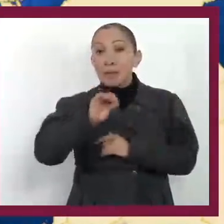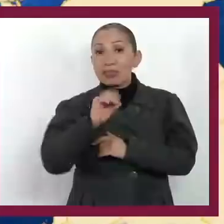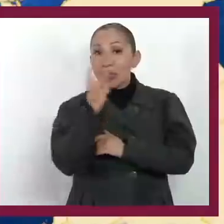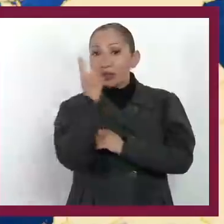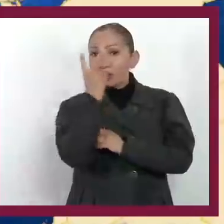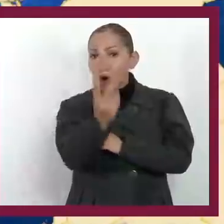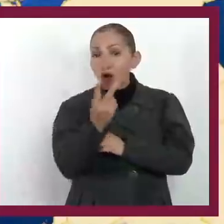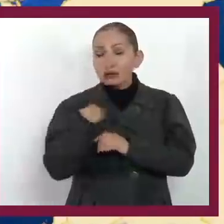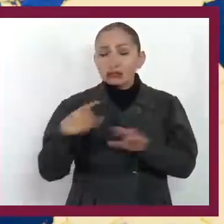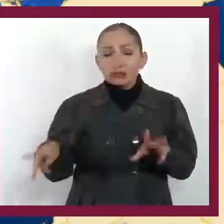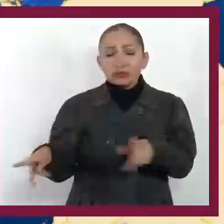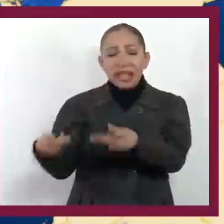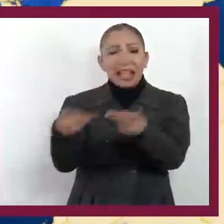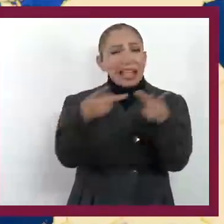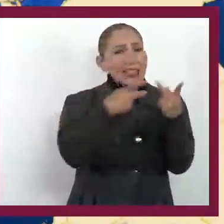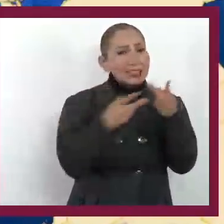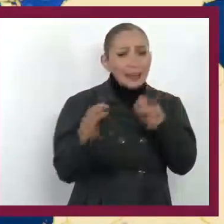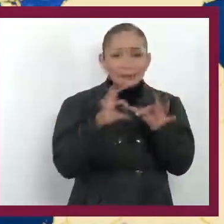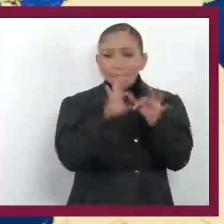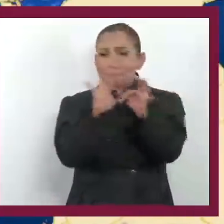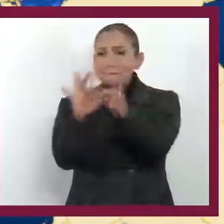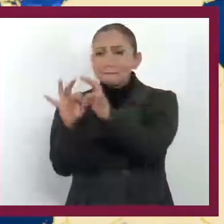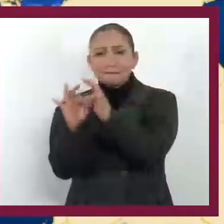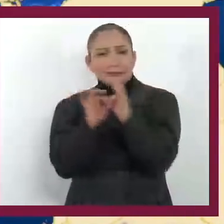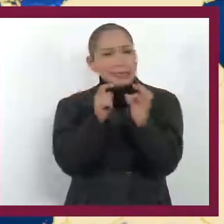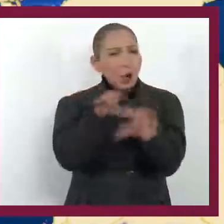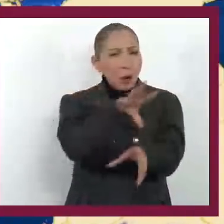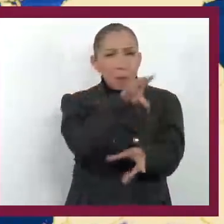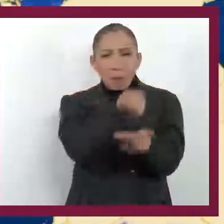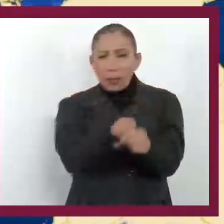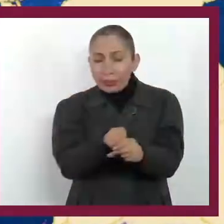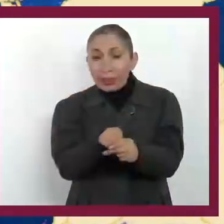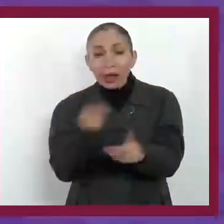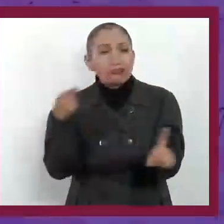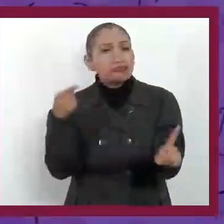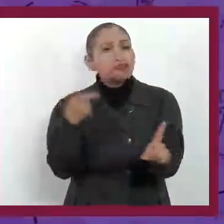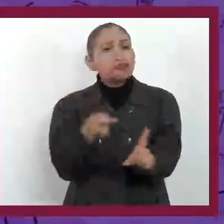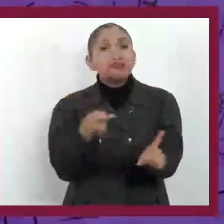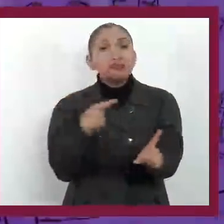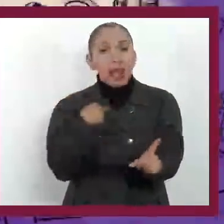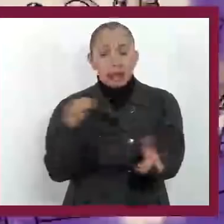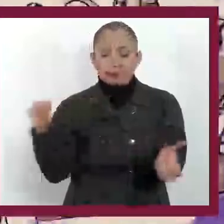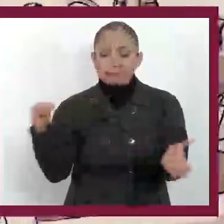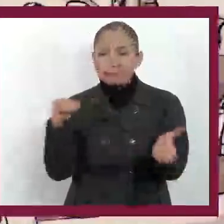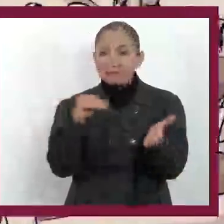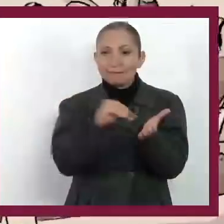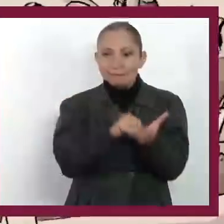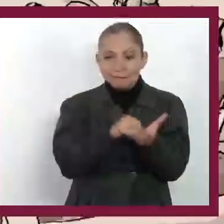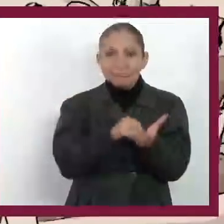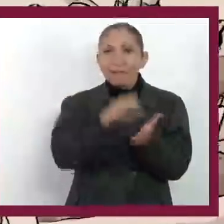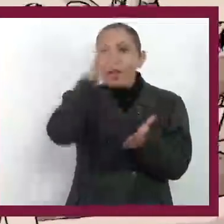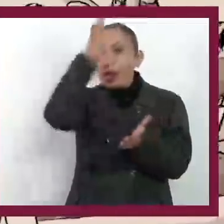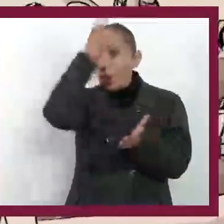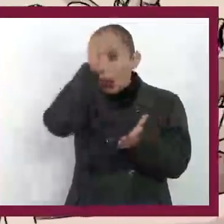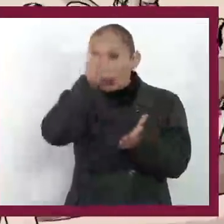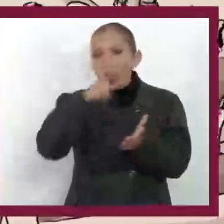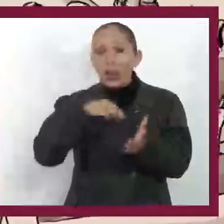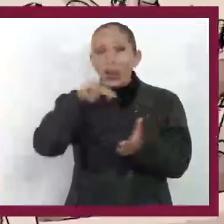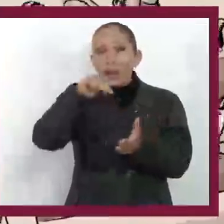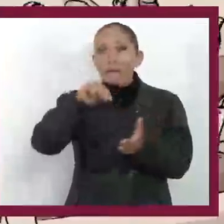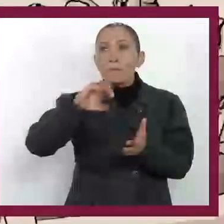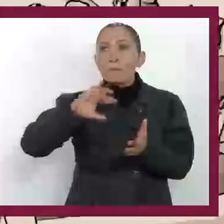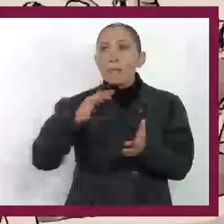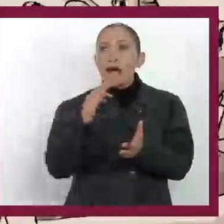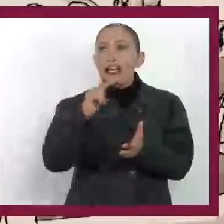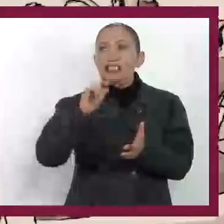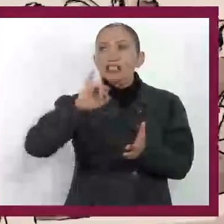1992, un mercado con una integración casi total. Este objetivo quedó establecido en el Tratado de Maastricht,